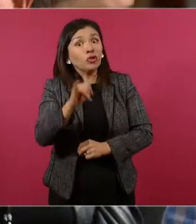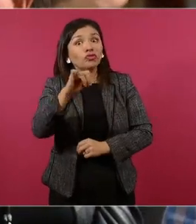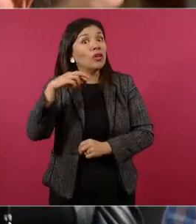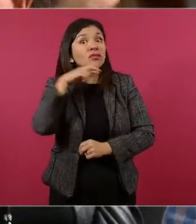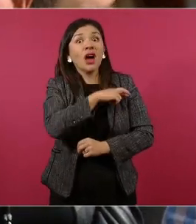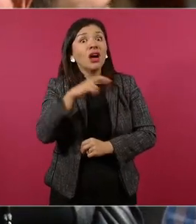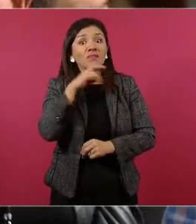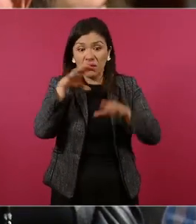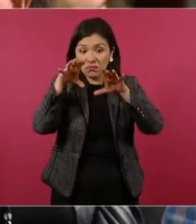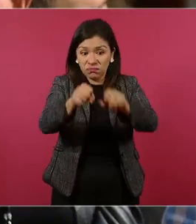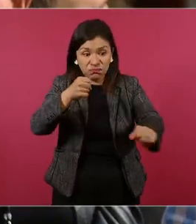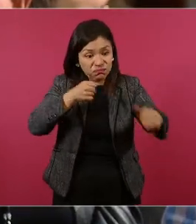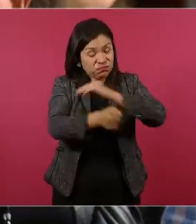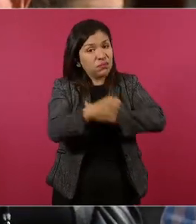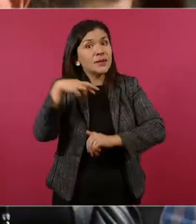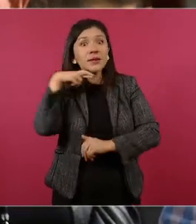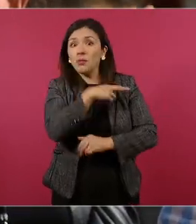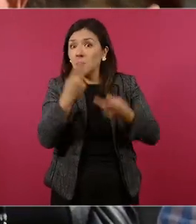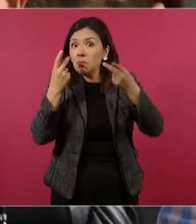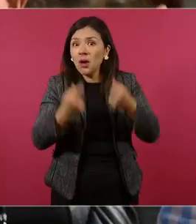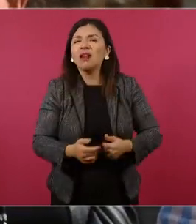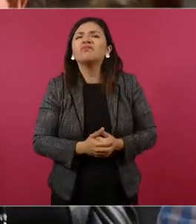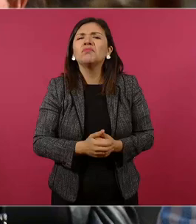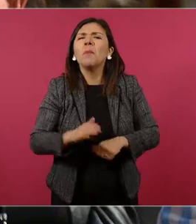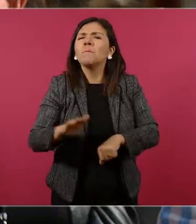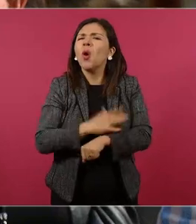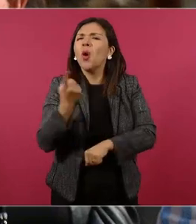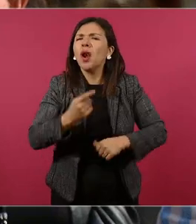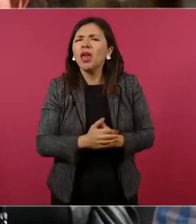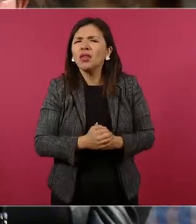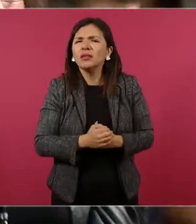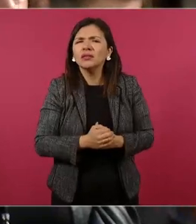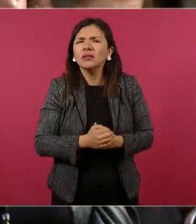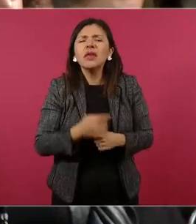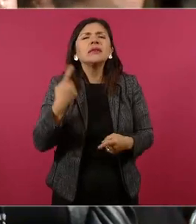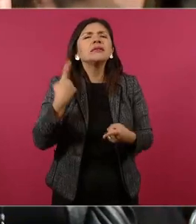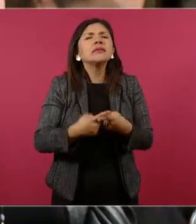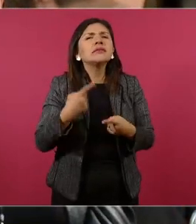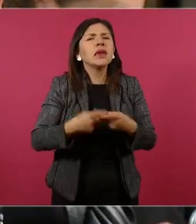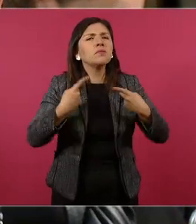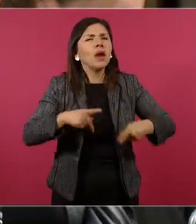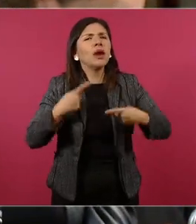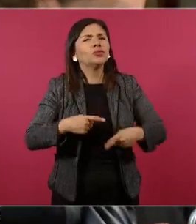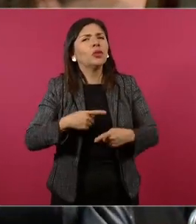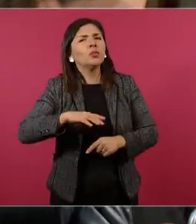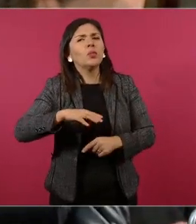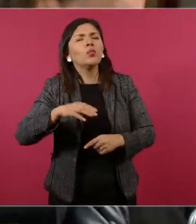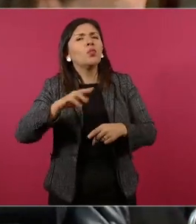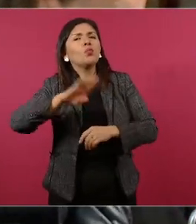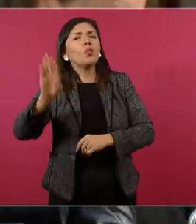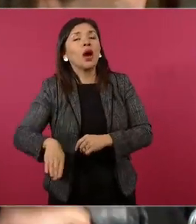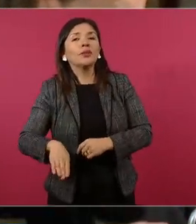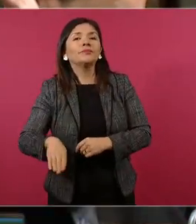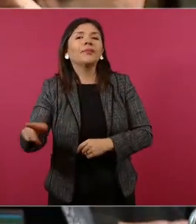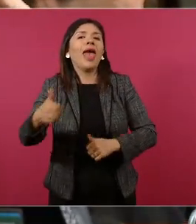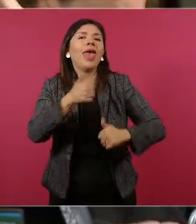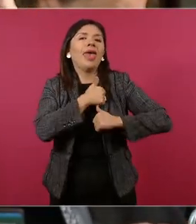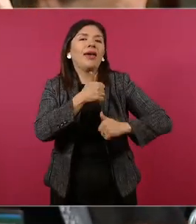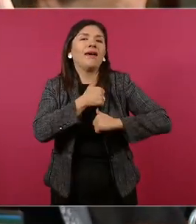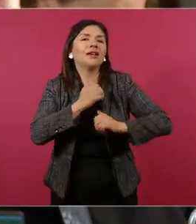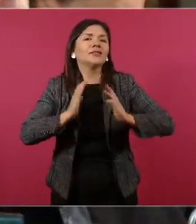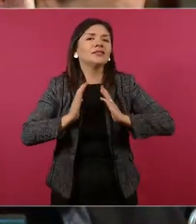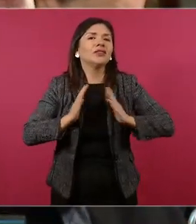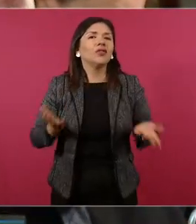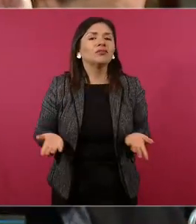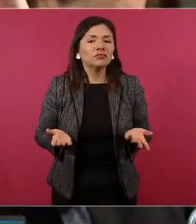rápida y expedita y sabe por qué quién es el el el presunto la presunta víctima el ejército